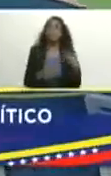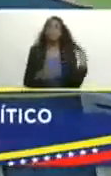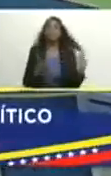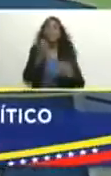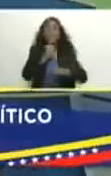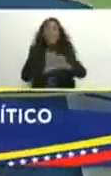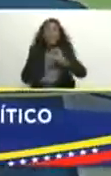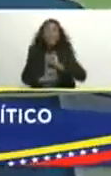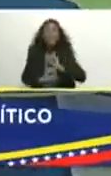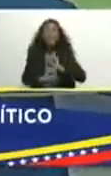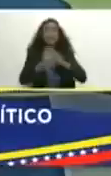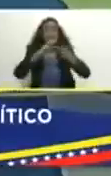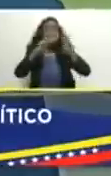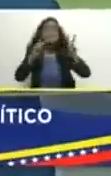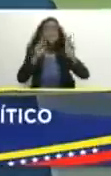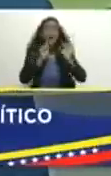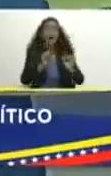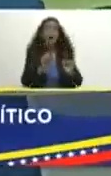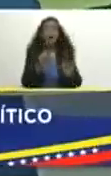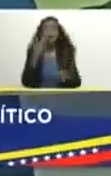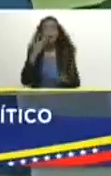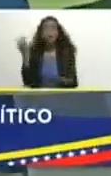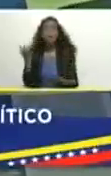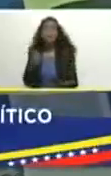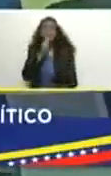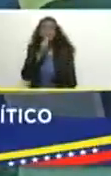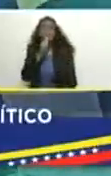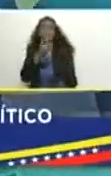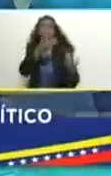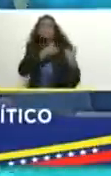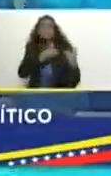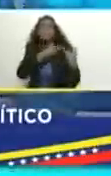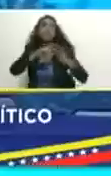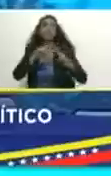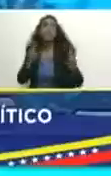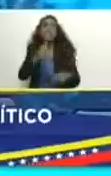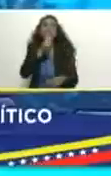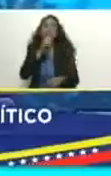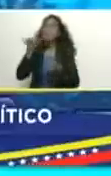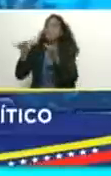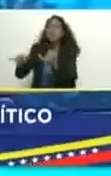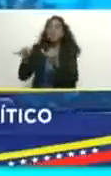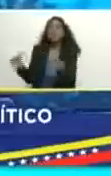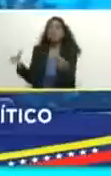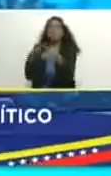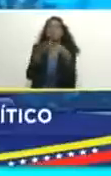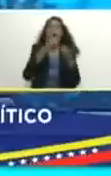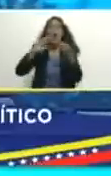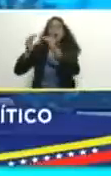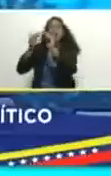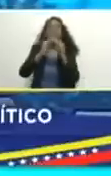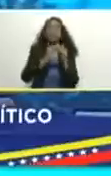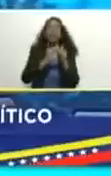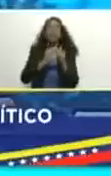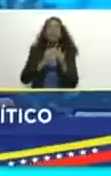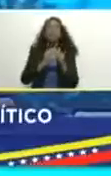Defender la paz en el territorio. ¿Y quién puede defender la paz en el territorio? El pueblo organizado, el poder